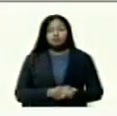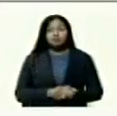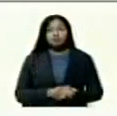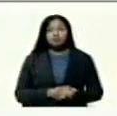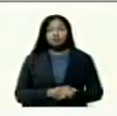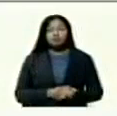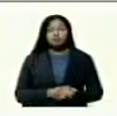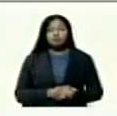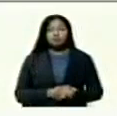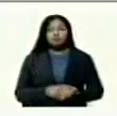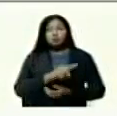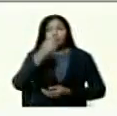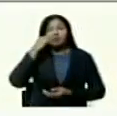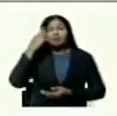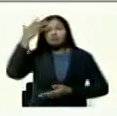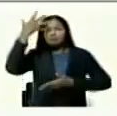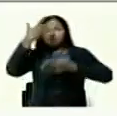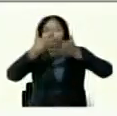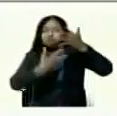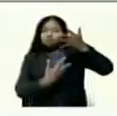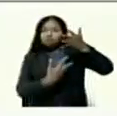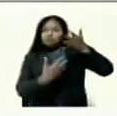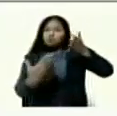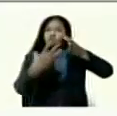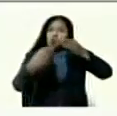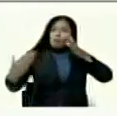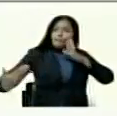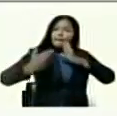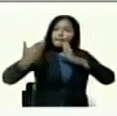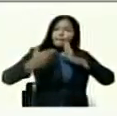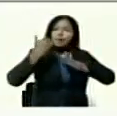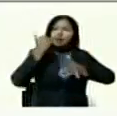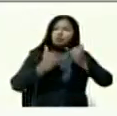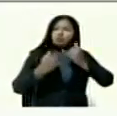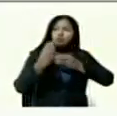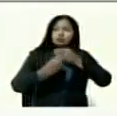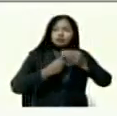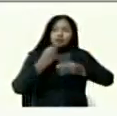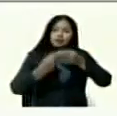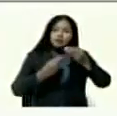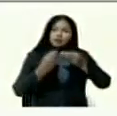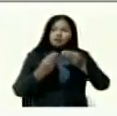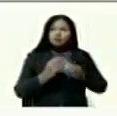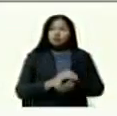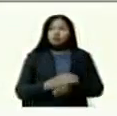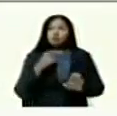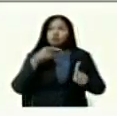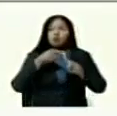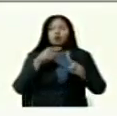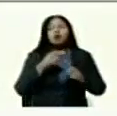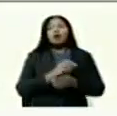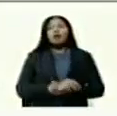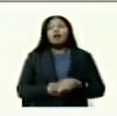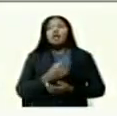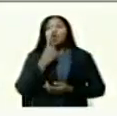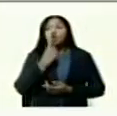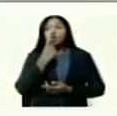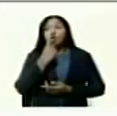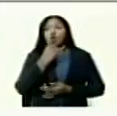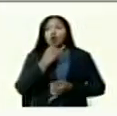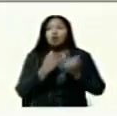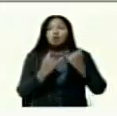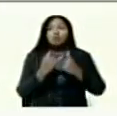información. Ustedes ven allí un conjunto de ataques, el último de ellos señalados en rojo por